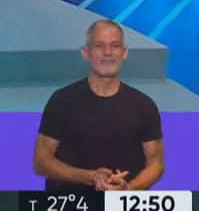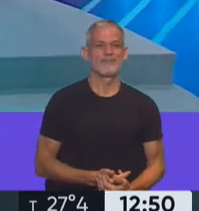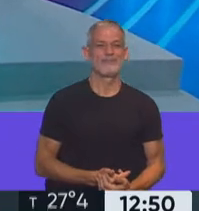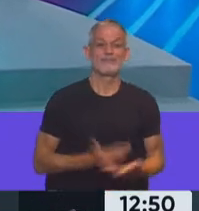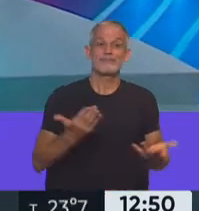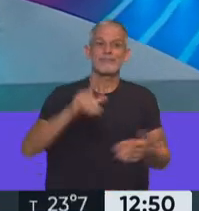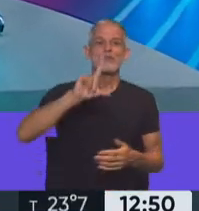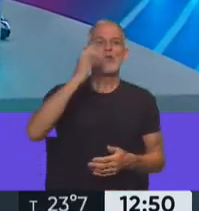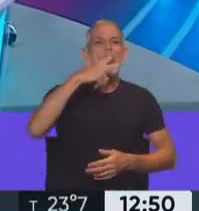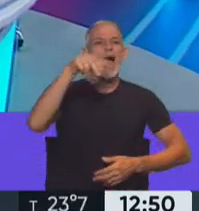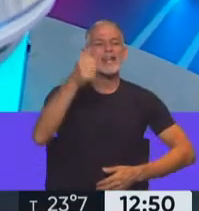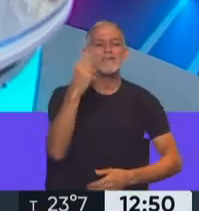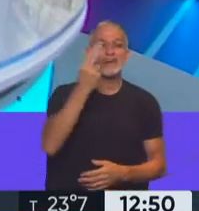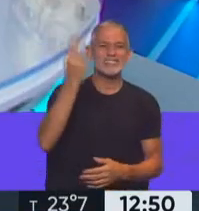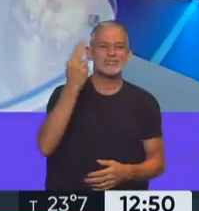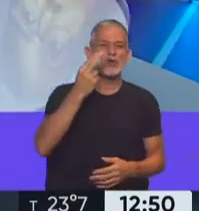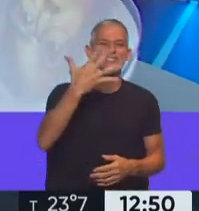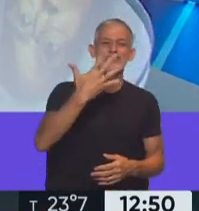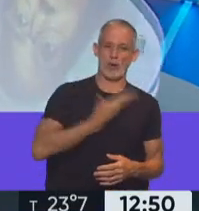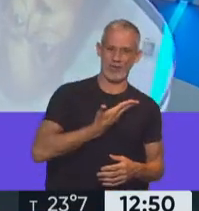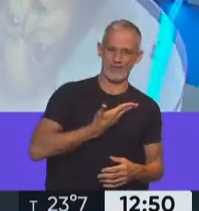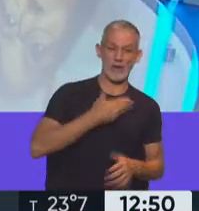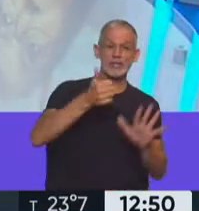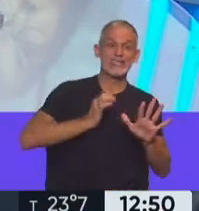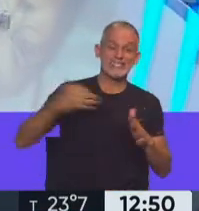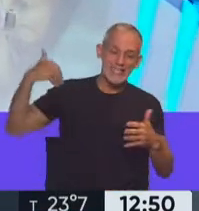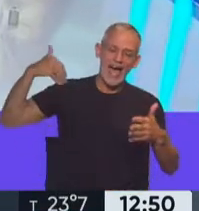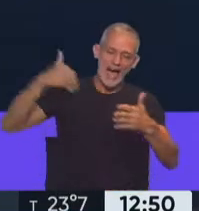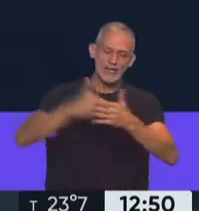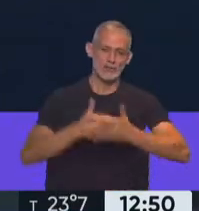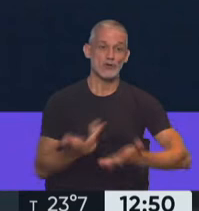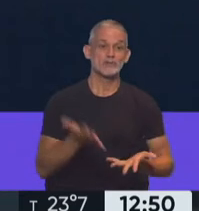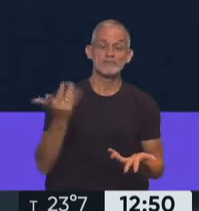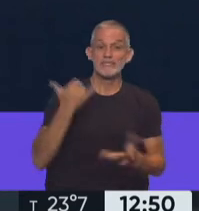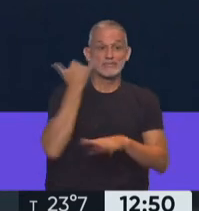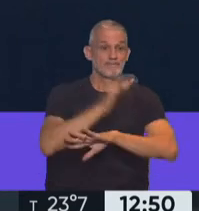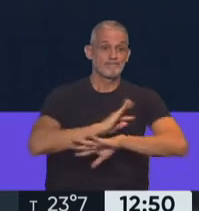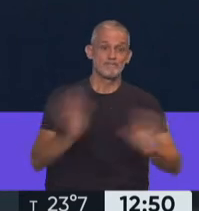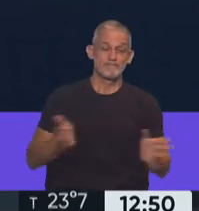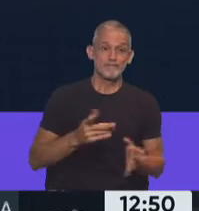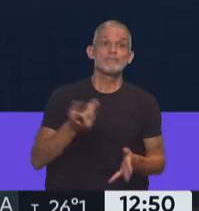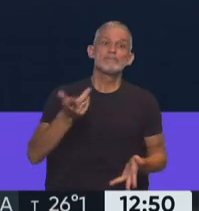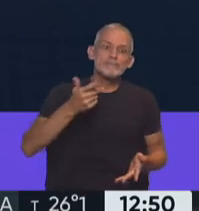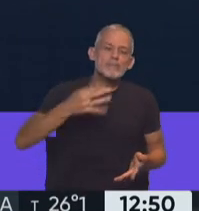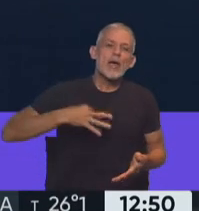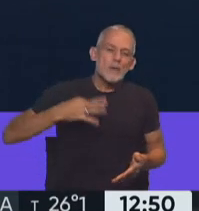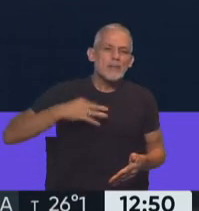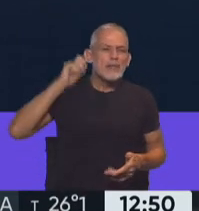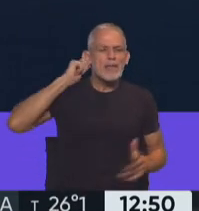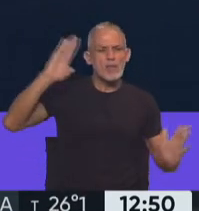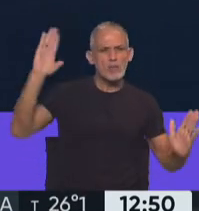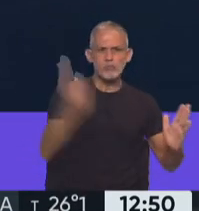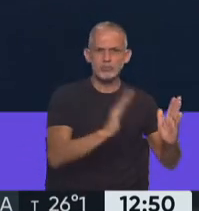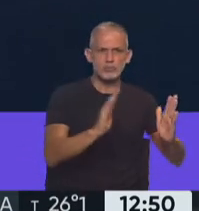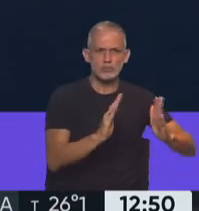lohan há falleció un 5 de febrero hace 6 años y se cumplió lamentablemente la baja expectativa de vida que tienen las mujeres